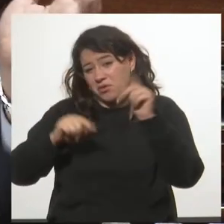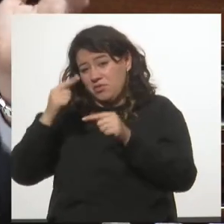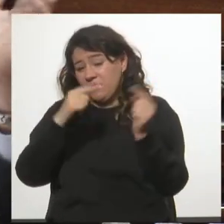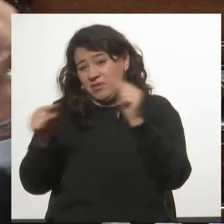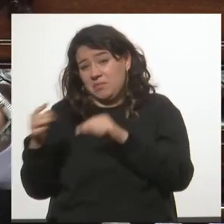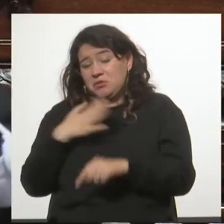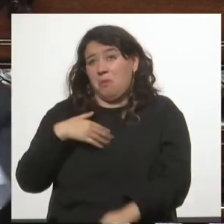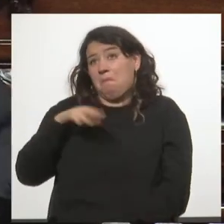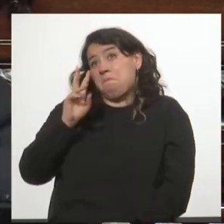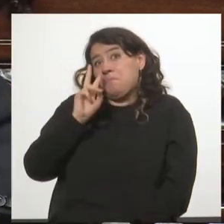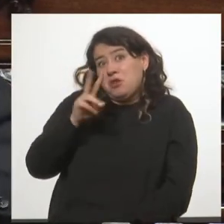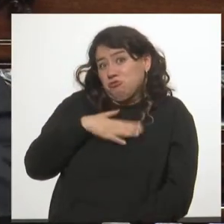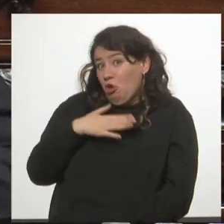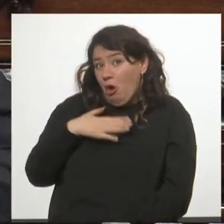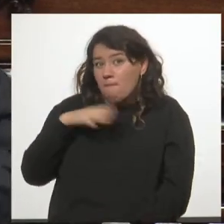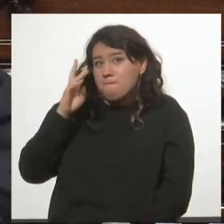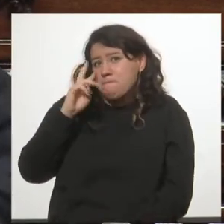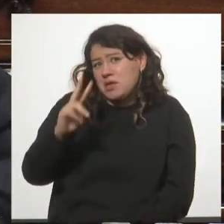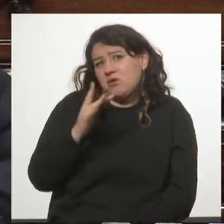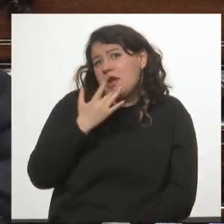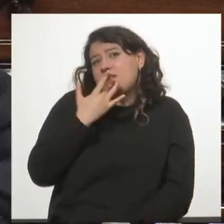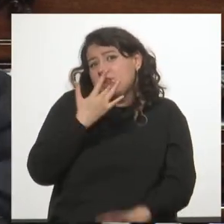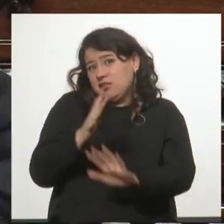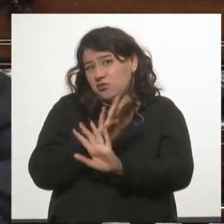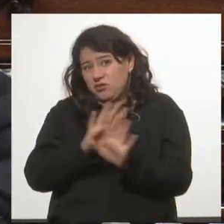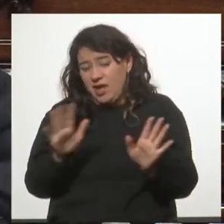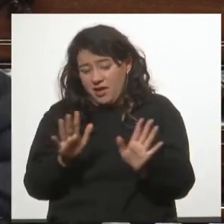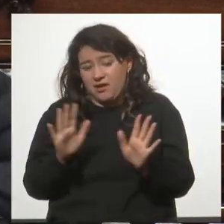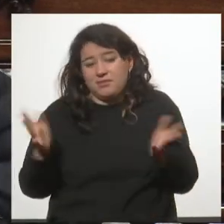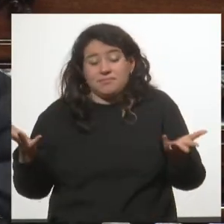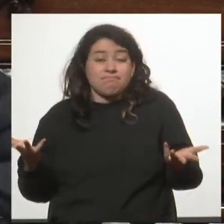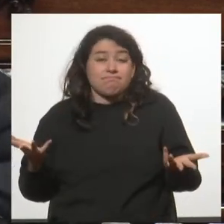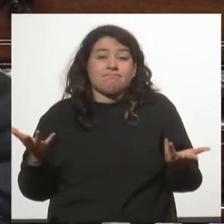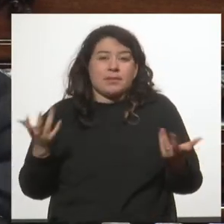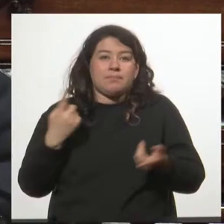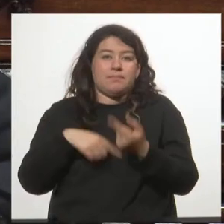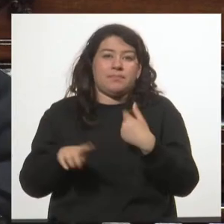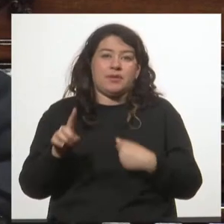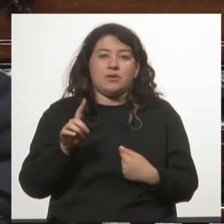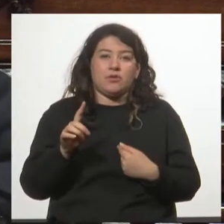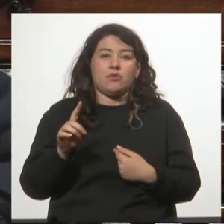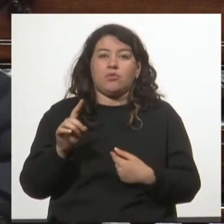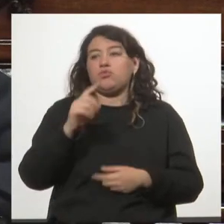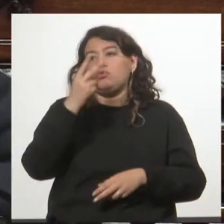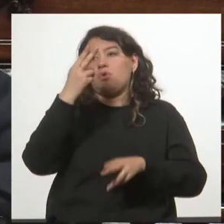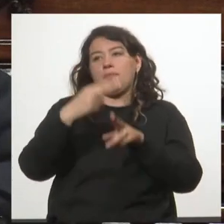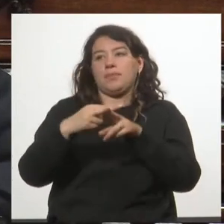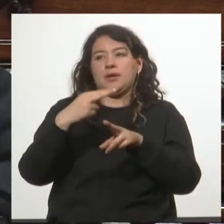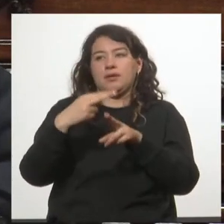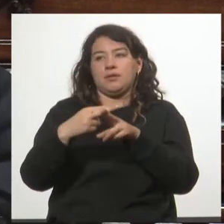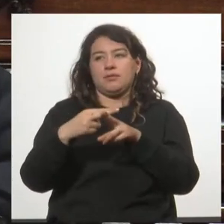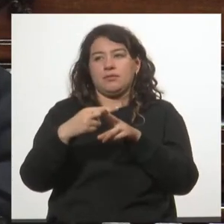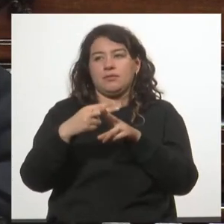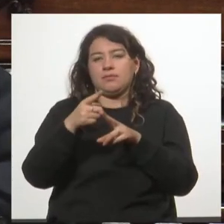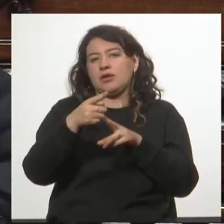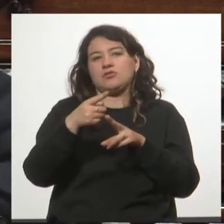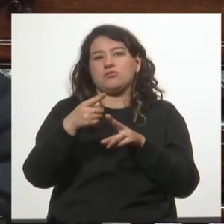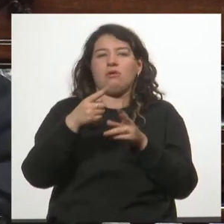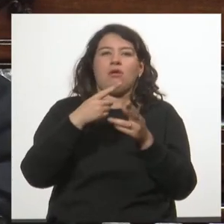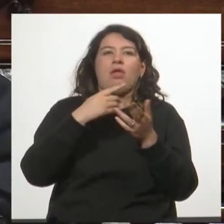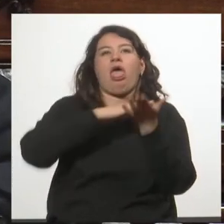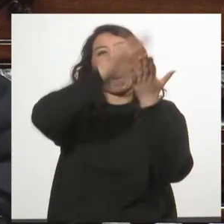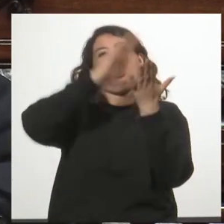lindo está pero evidentemente tiene un solo nombre para mí y es despilfarro